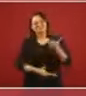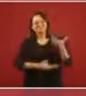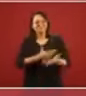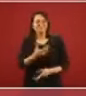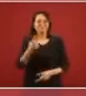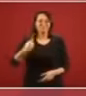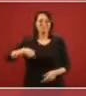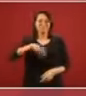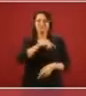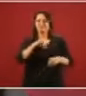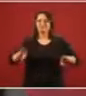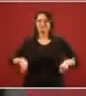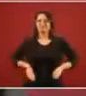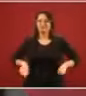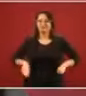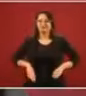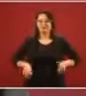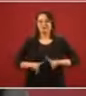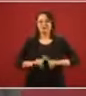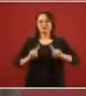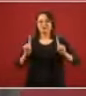distintos.